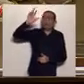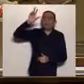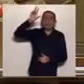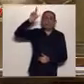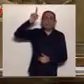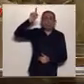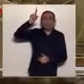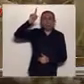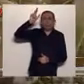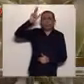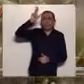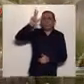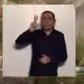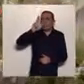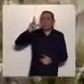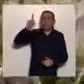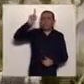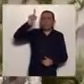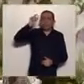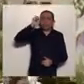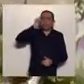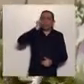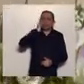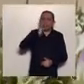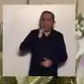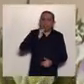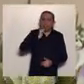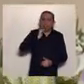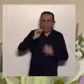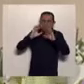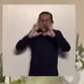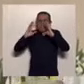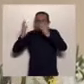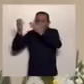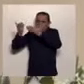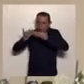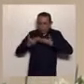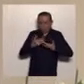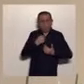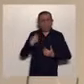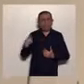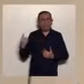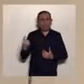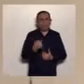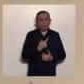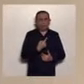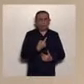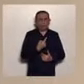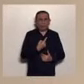el cielo, santificado sea tu nombre. Venga a nosotros tu